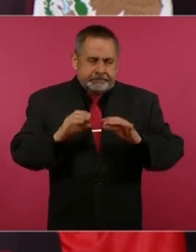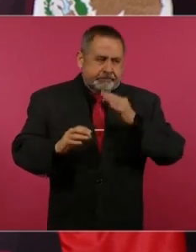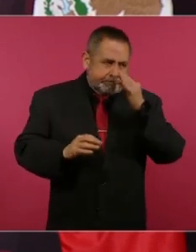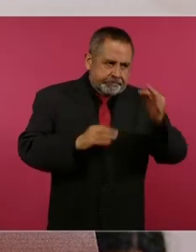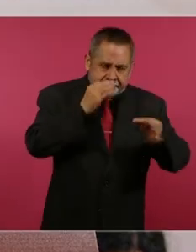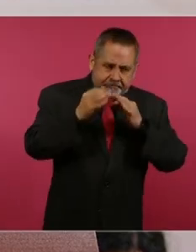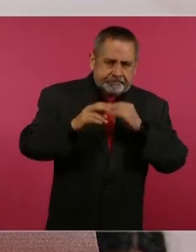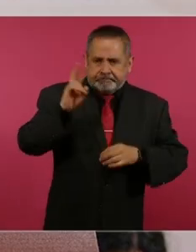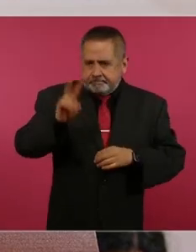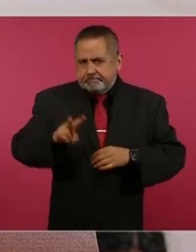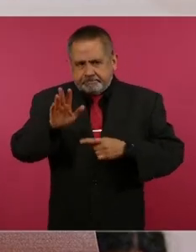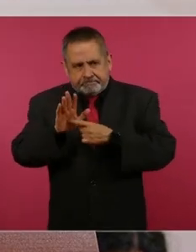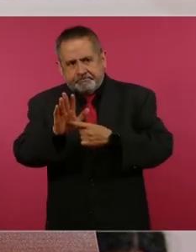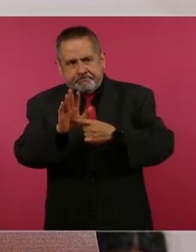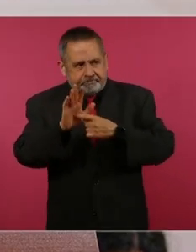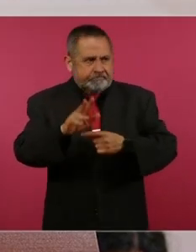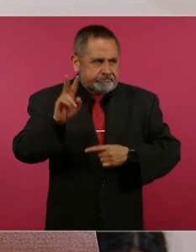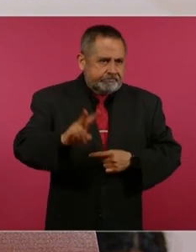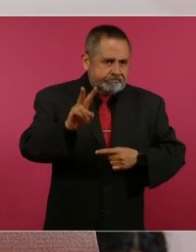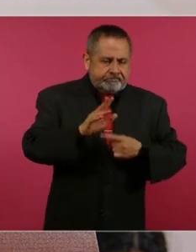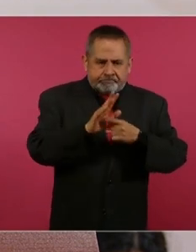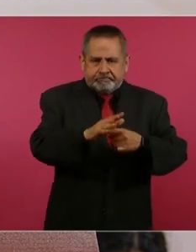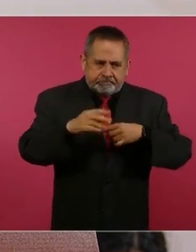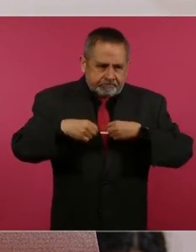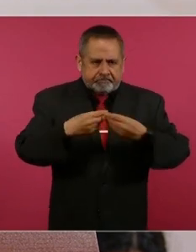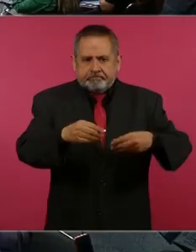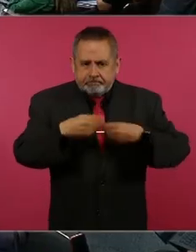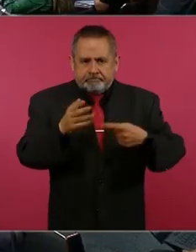replicando, ejercer nuestro derecho de réplica.